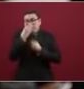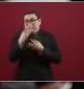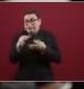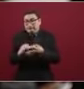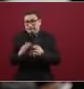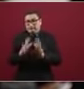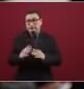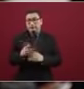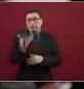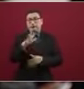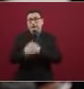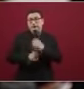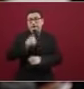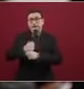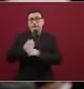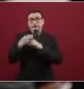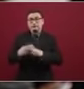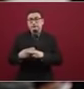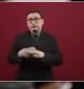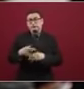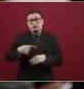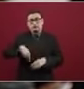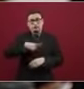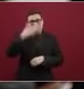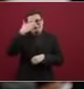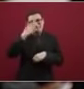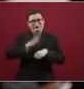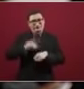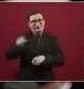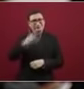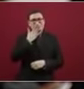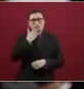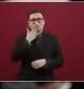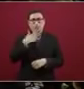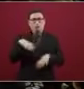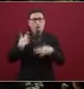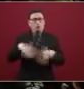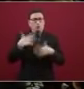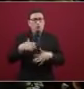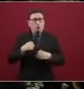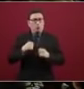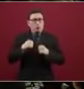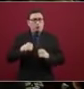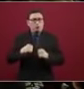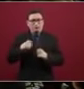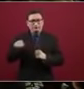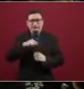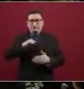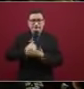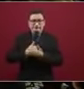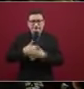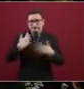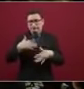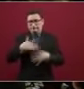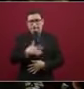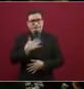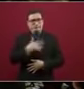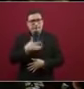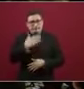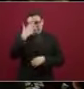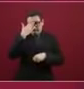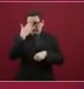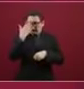de los primeros 10 años de que ocurrió esto, que bueno, en Sonora ha dejado una enorme cicatriz que no se ha podido sanar, señor presidente. Muchas gracias.